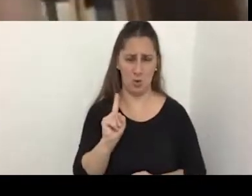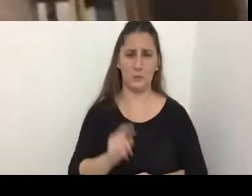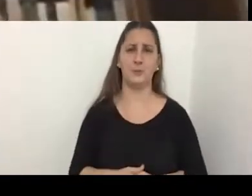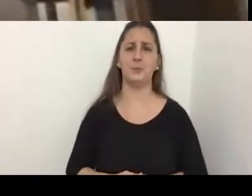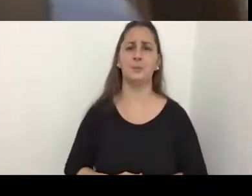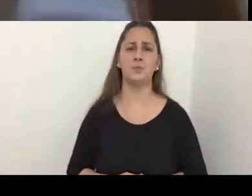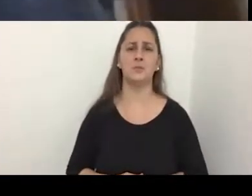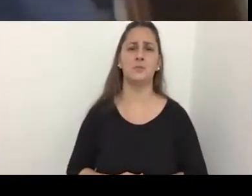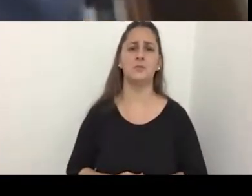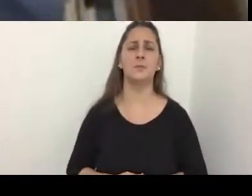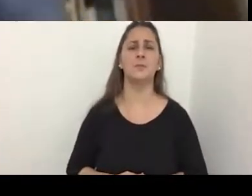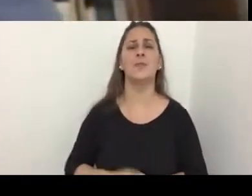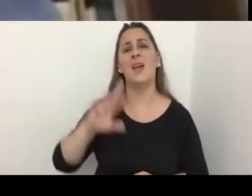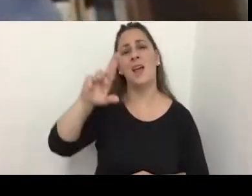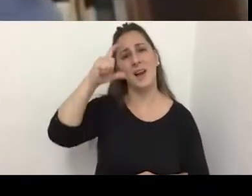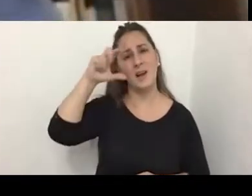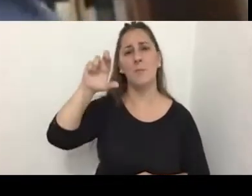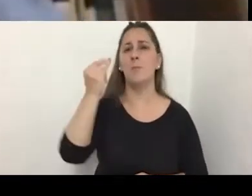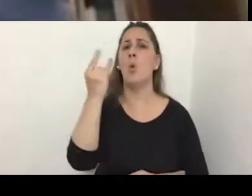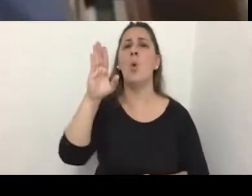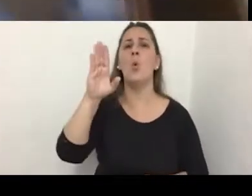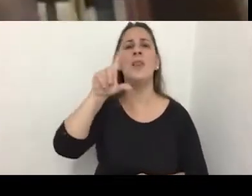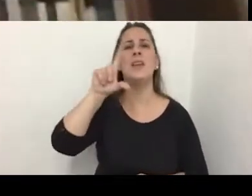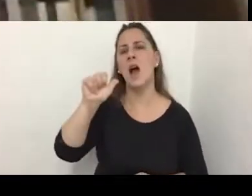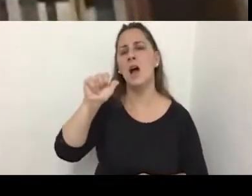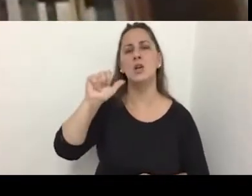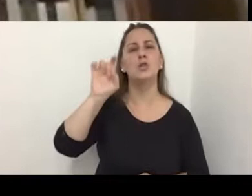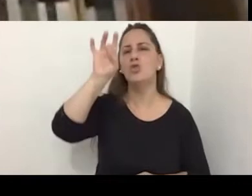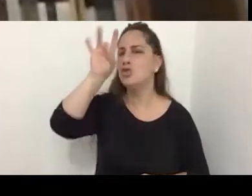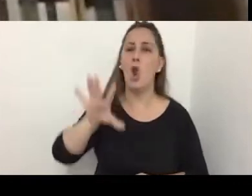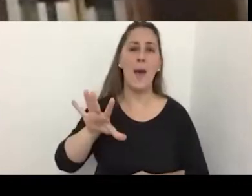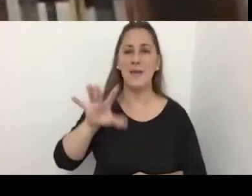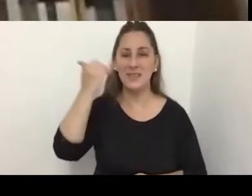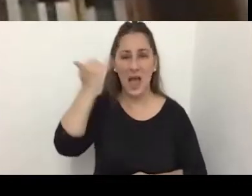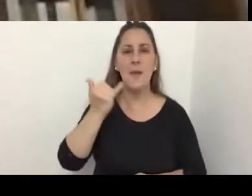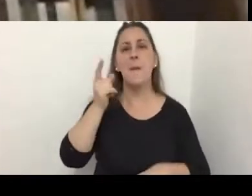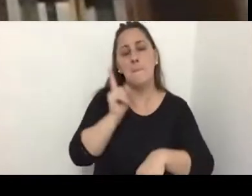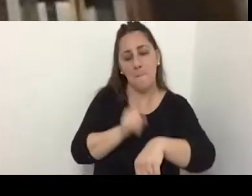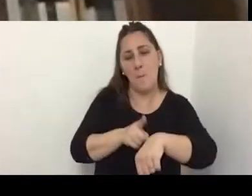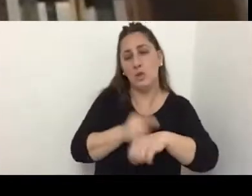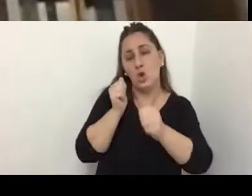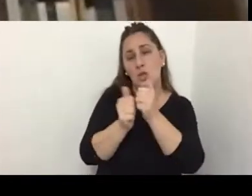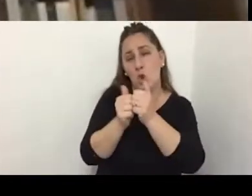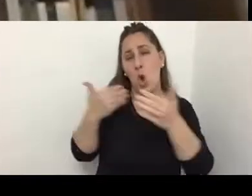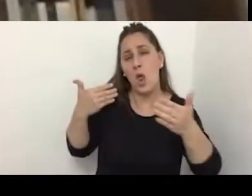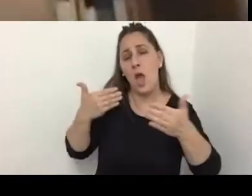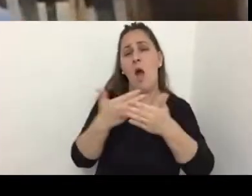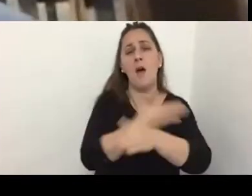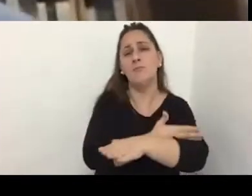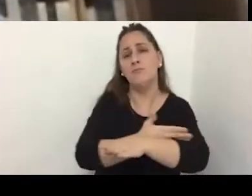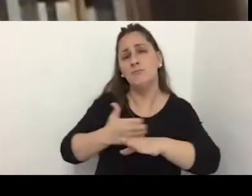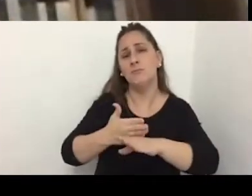La república se presenta solamente y particularmente en cierto momento histórico como un quiebre con el